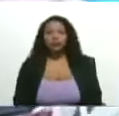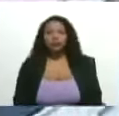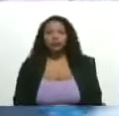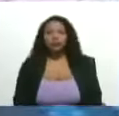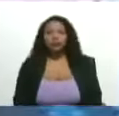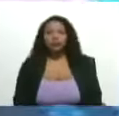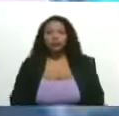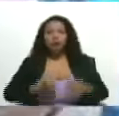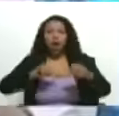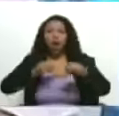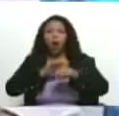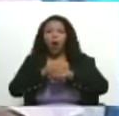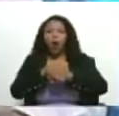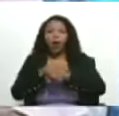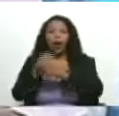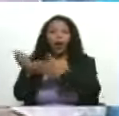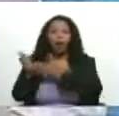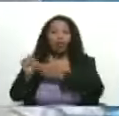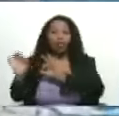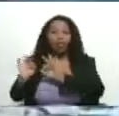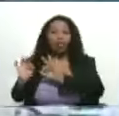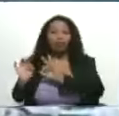Jorge Rodríguez no me ayuda.